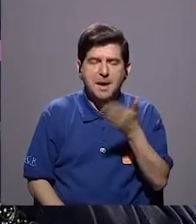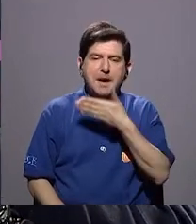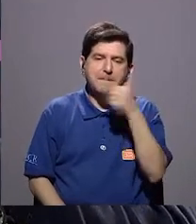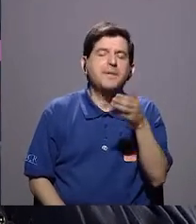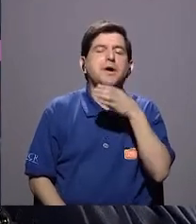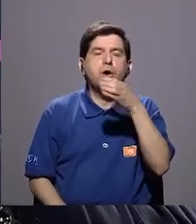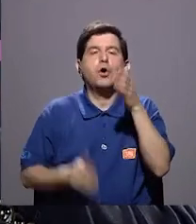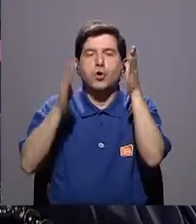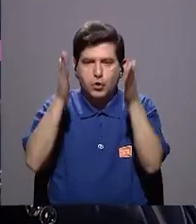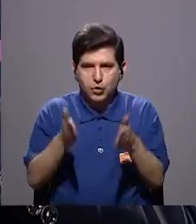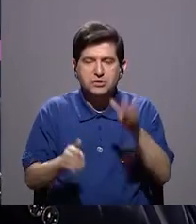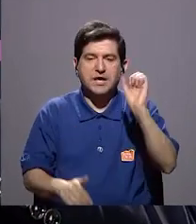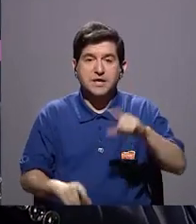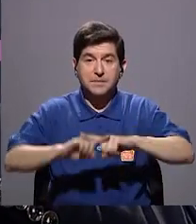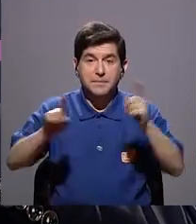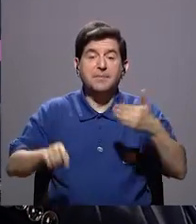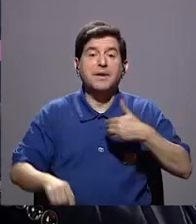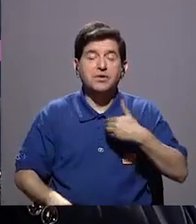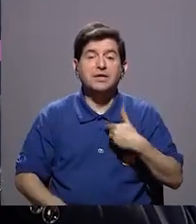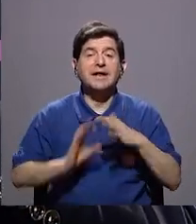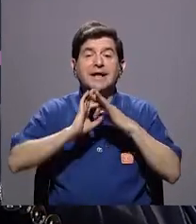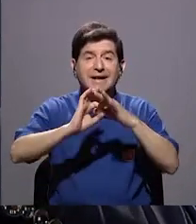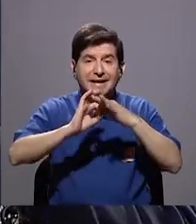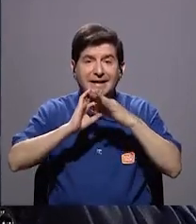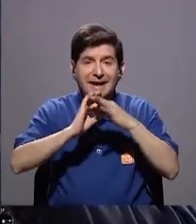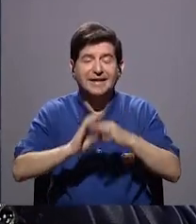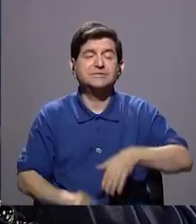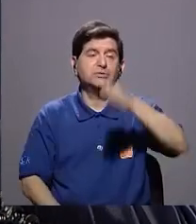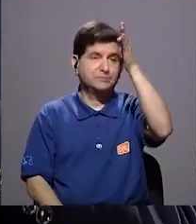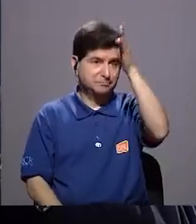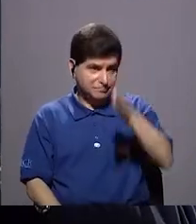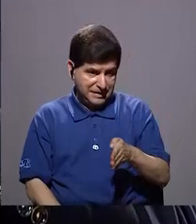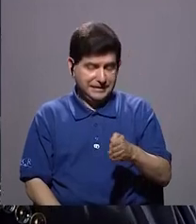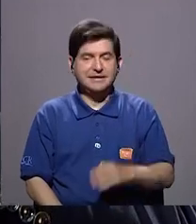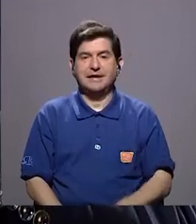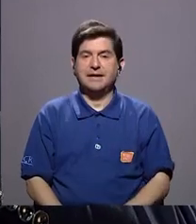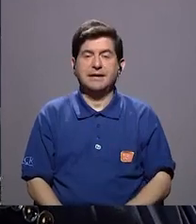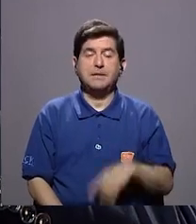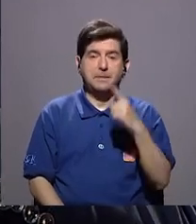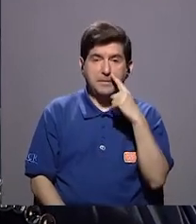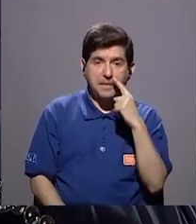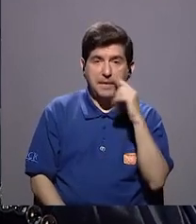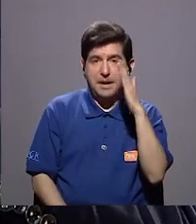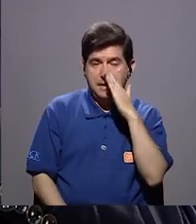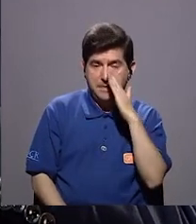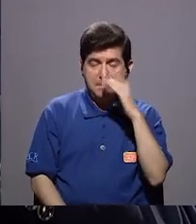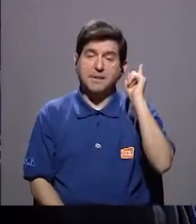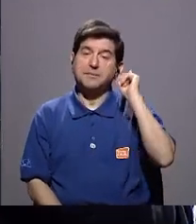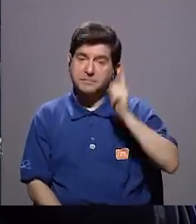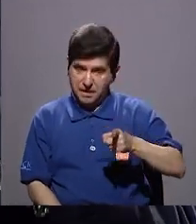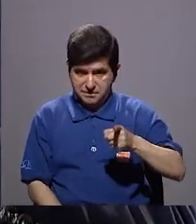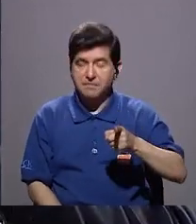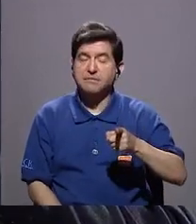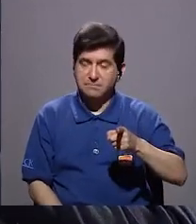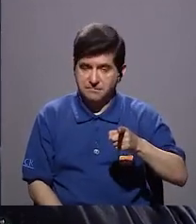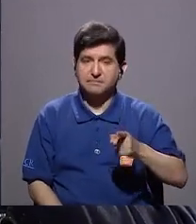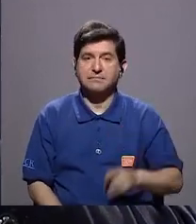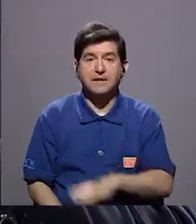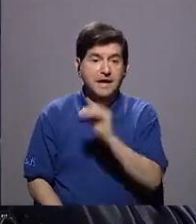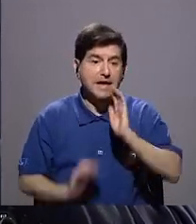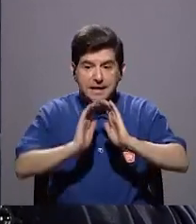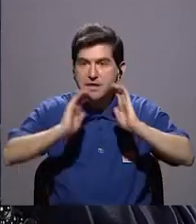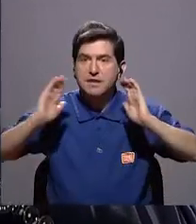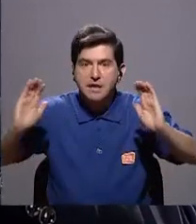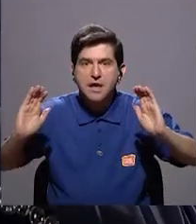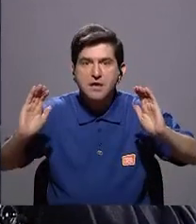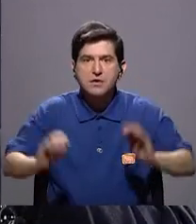mis mejores consejeros, pero siempre tiene que haber una relación vertical, una relación en que papá y mamá son los que mandan y